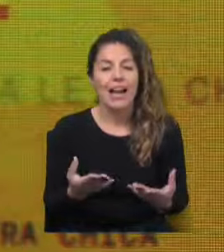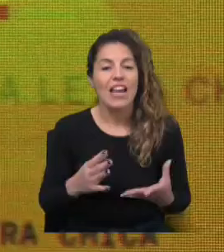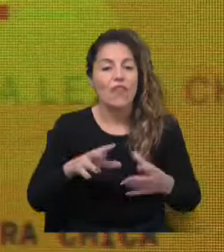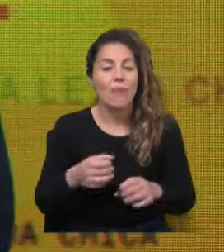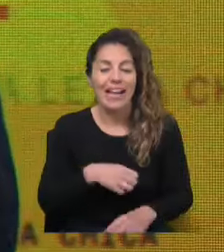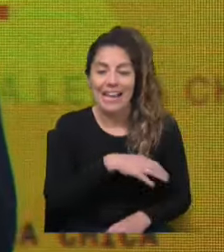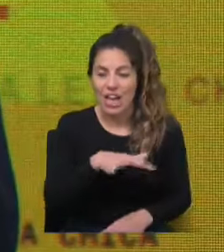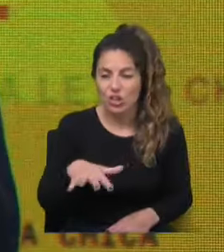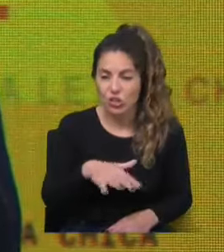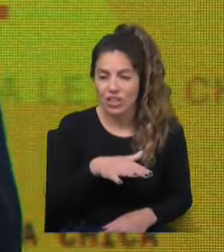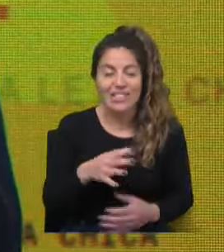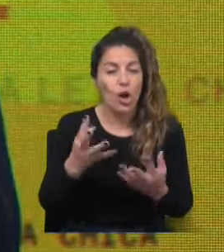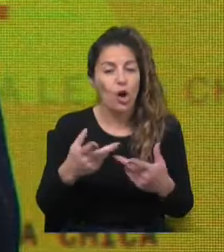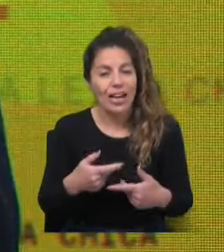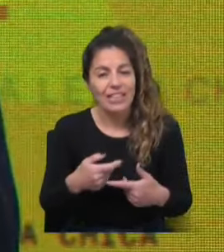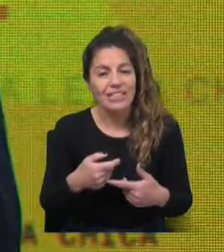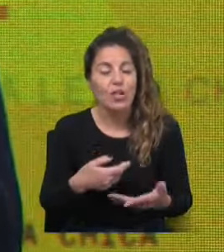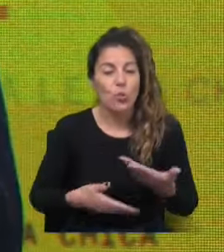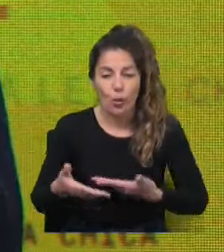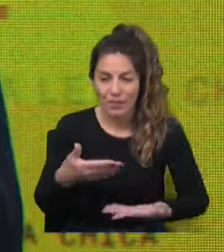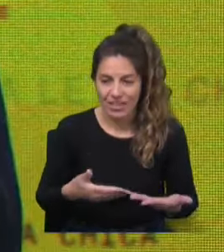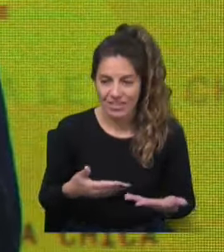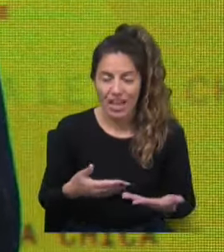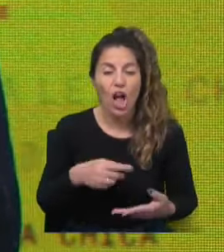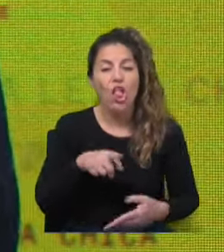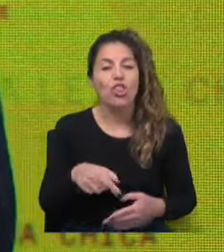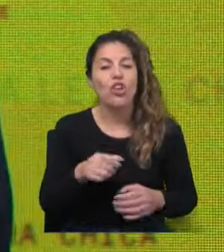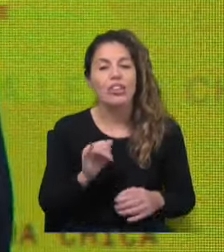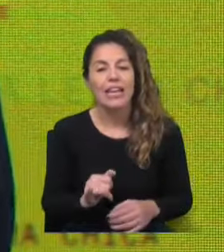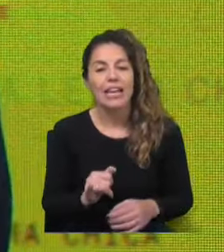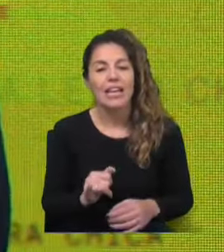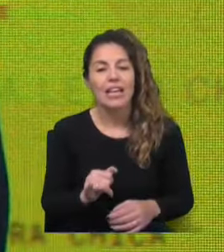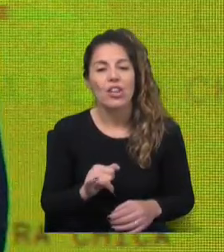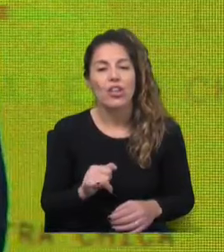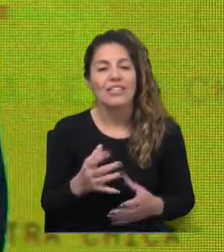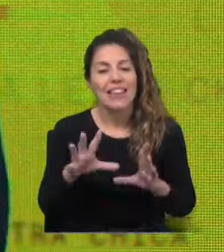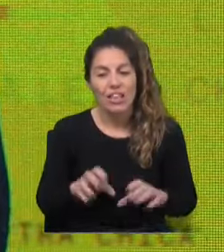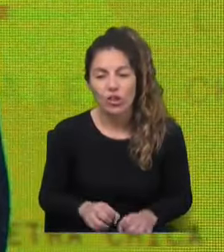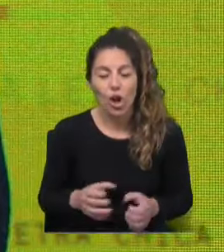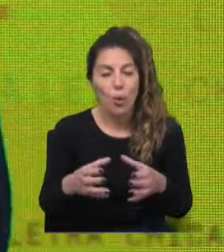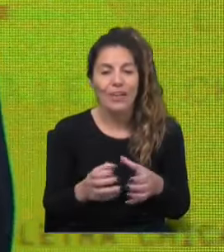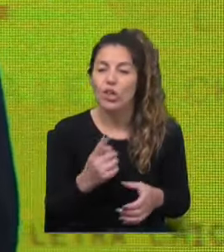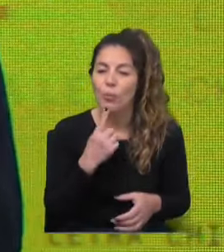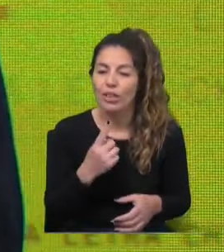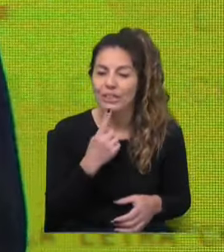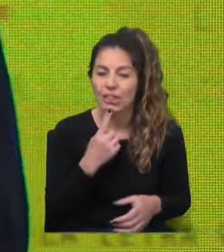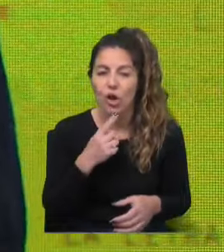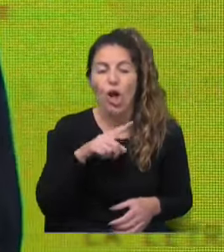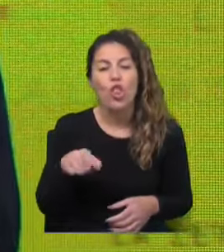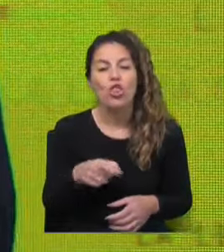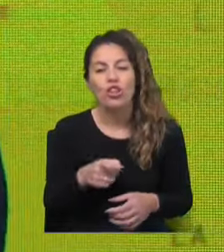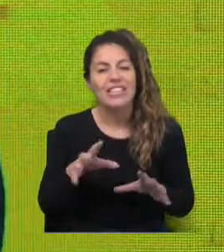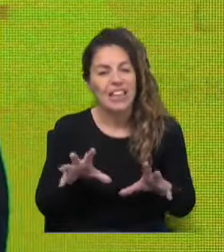las sociedades organizan su convivencia. Donde se han deteriorado los partidos políticos, donde se